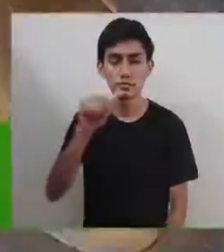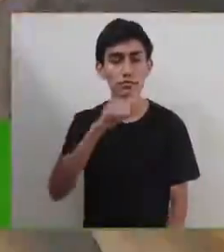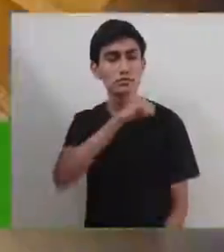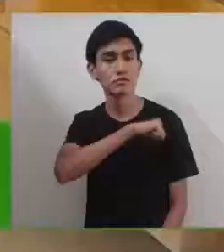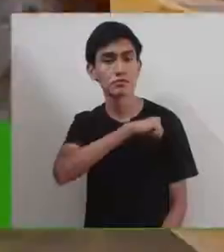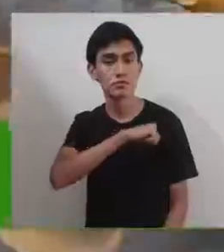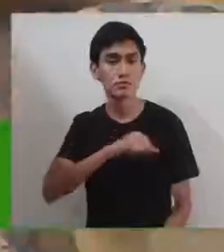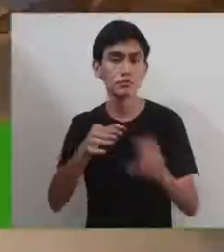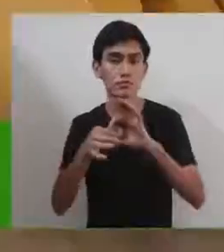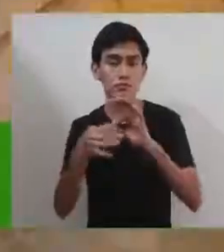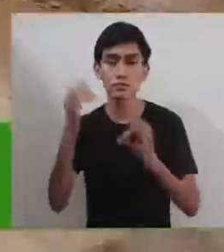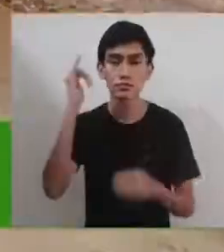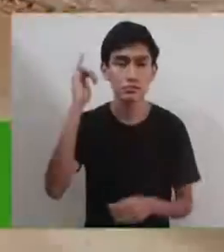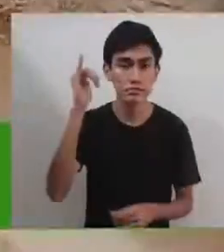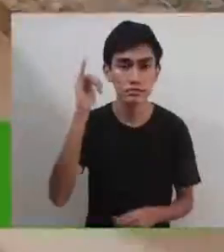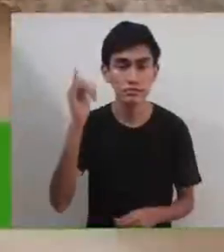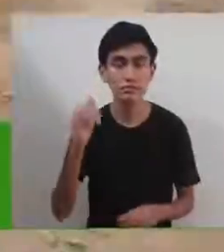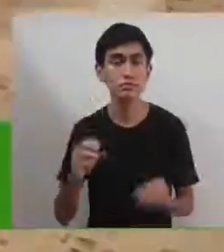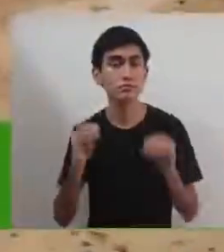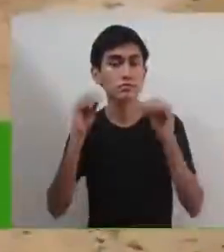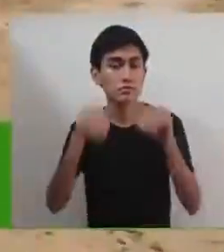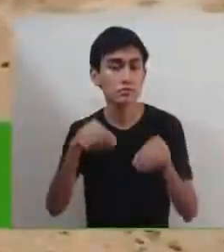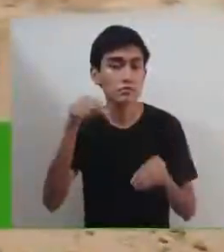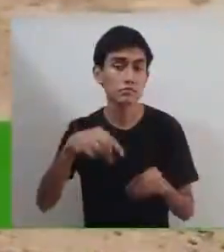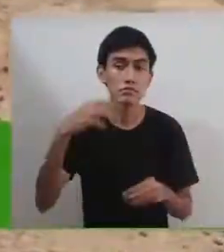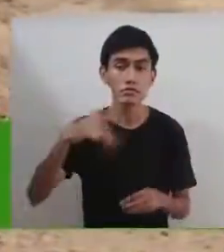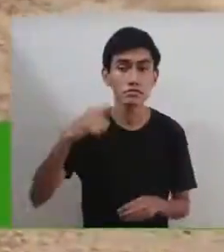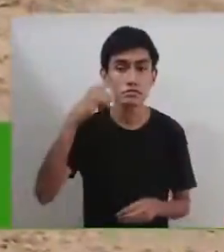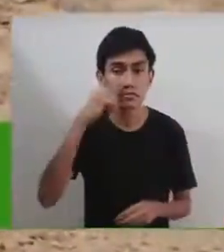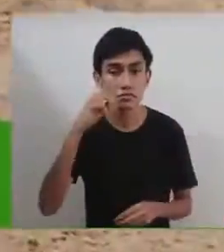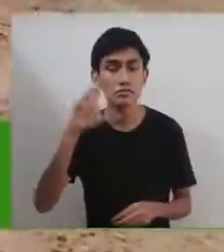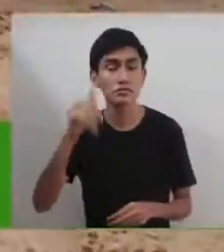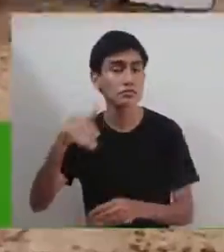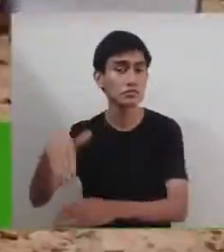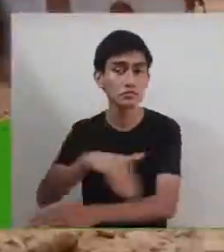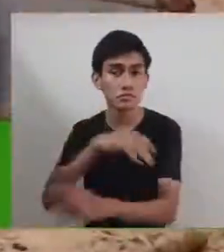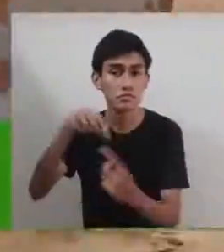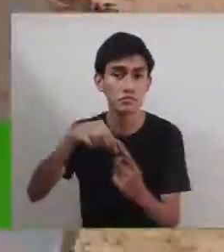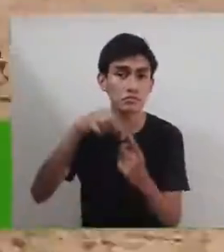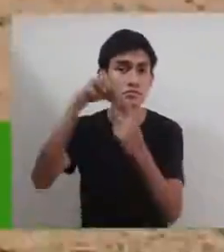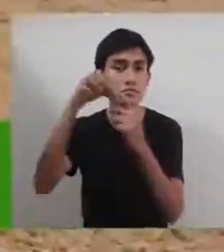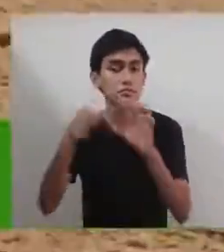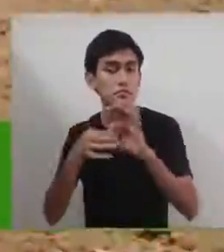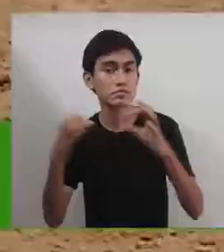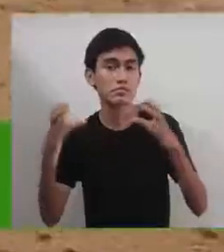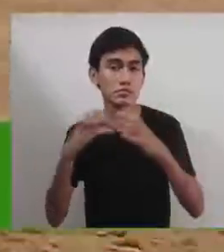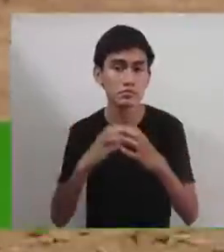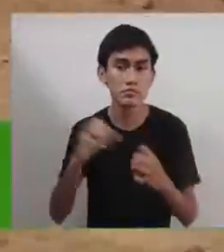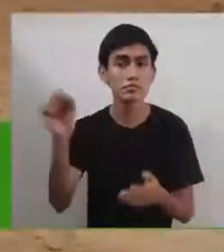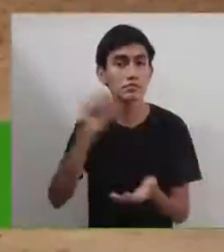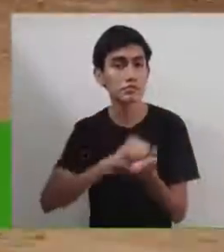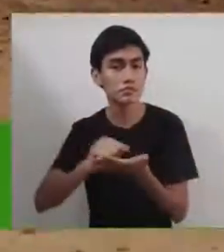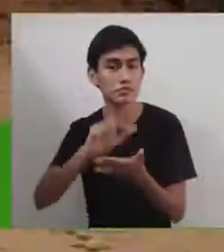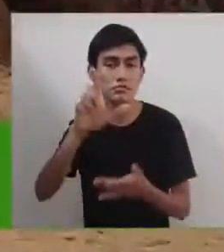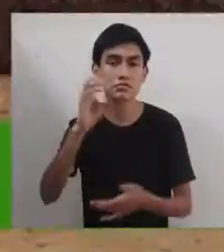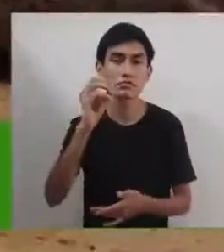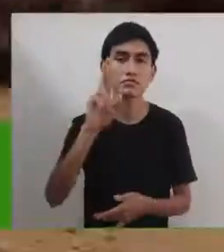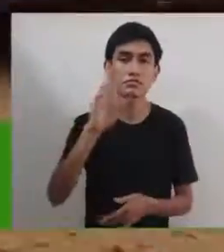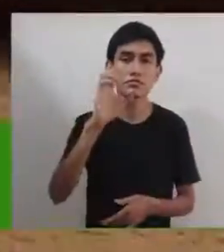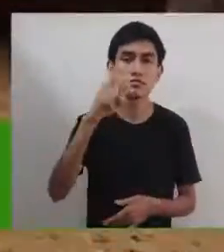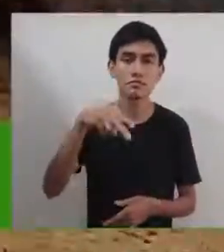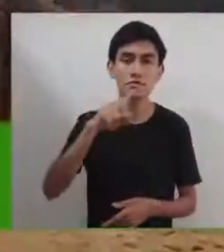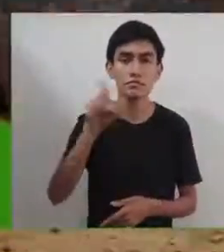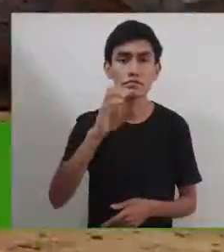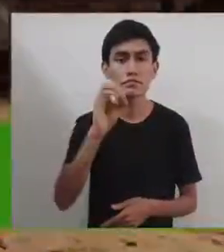la Municipalidad Distrital de Yarinacocha intervino este miércoles las principales vías del caserío Ampliación San Lorenzo,